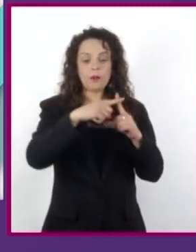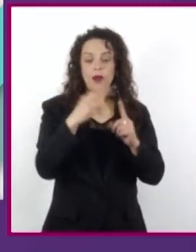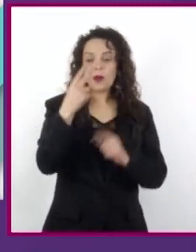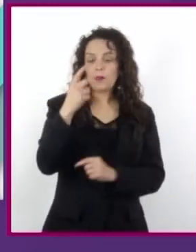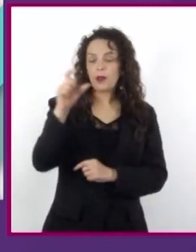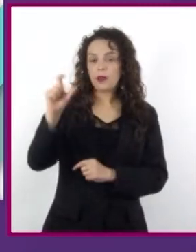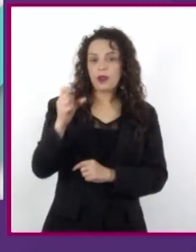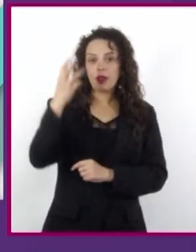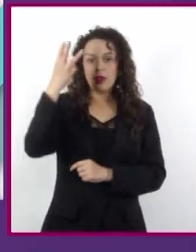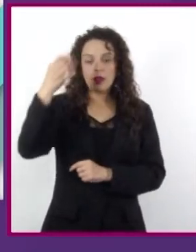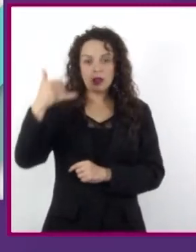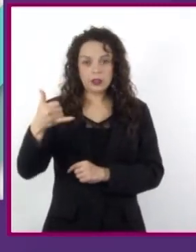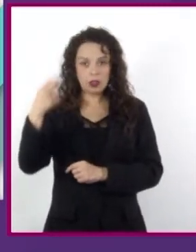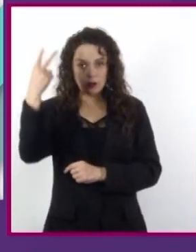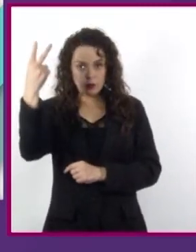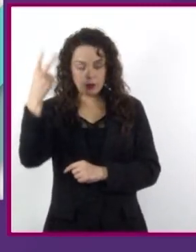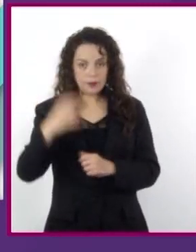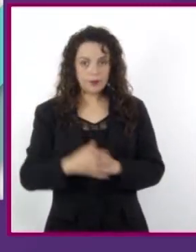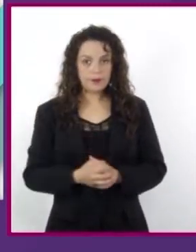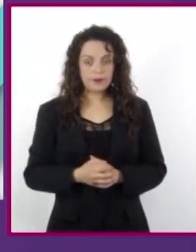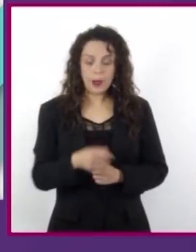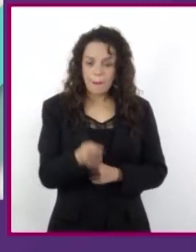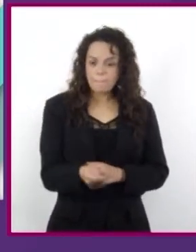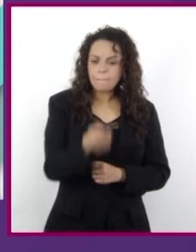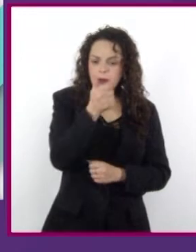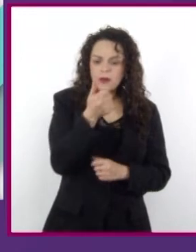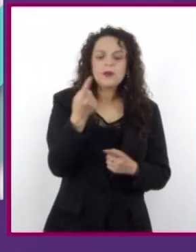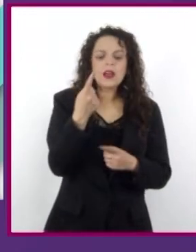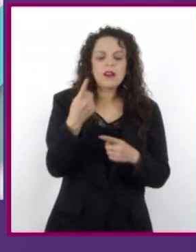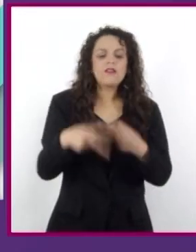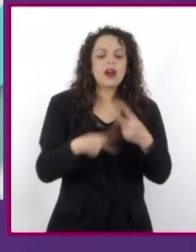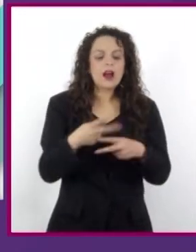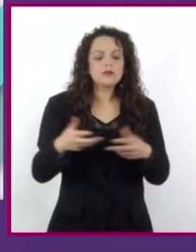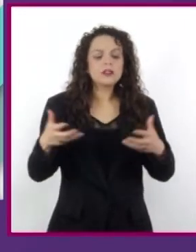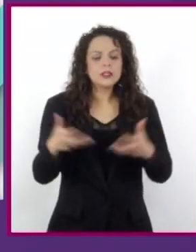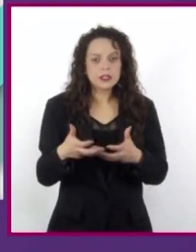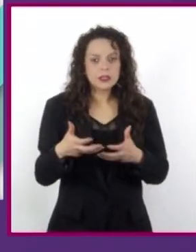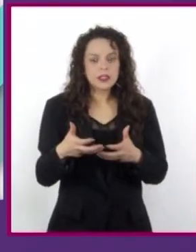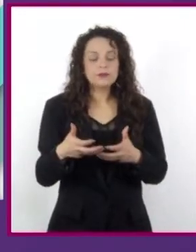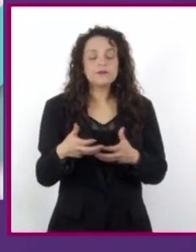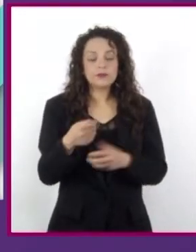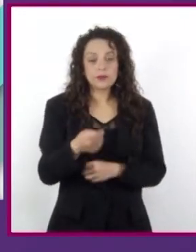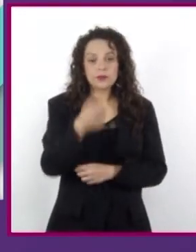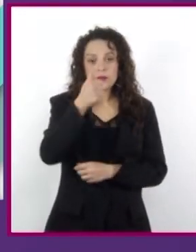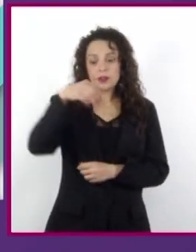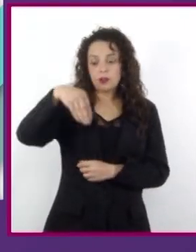y al cuadrado. Primero trabajaremos sobre el primer monomio.